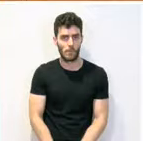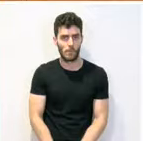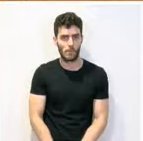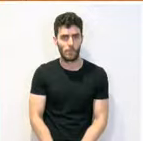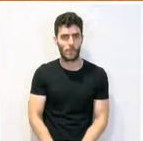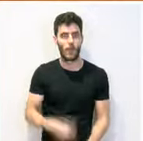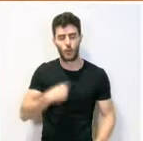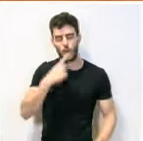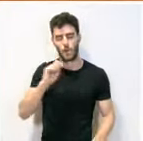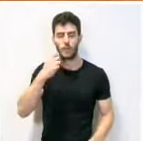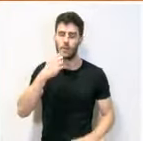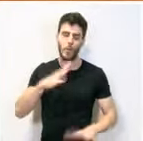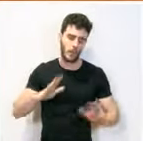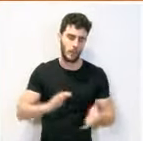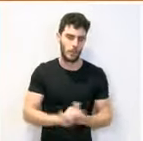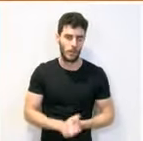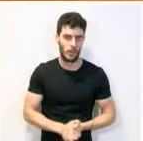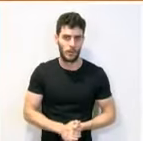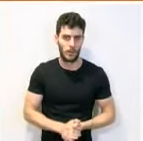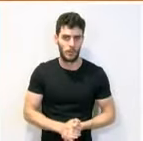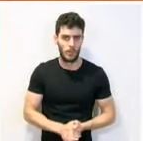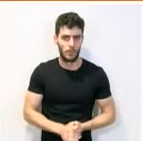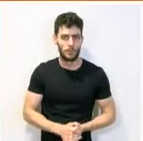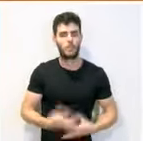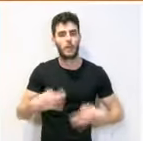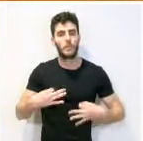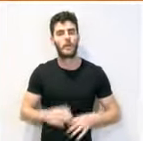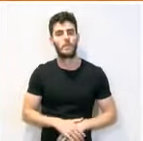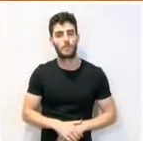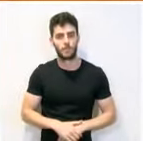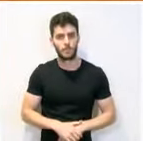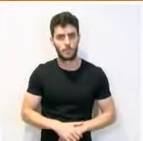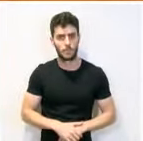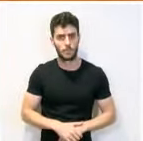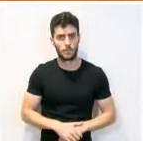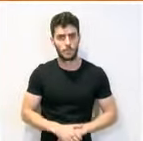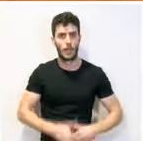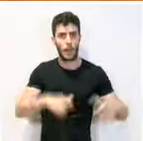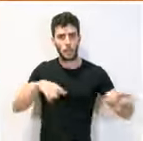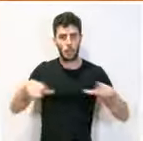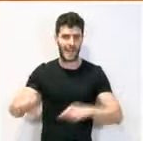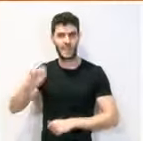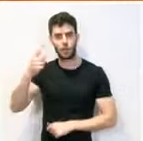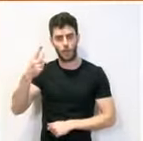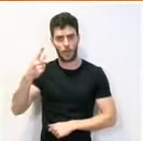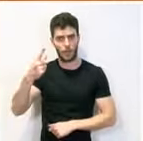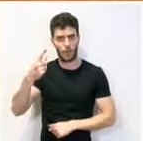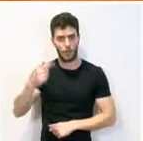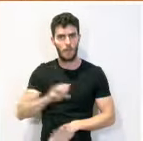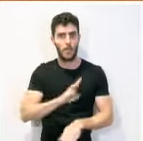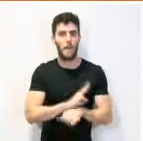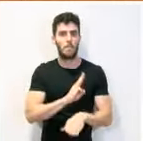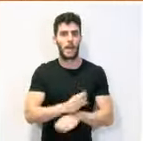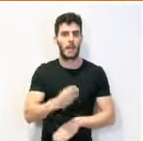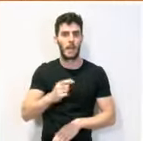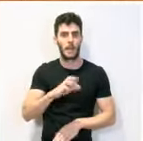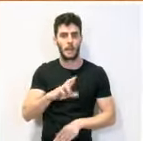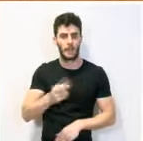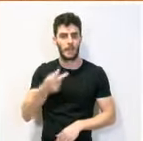un éxito, bueno, lo dejaremos en, es un acierto que se pongan placas solares sobre el parking del